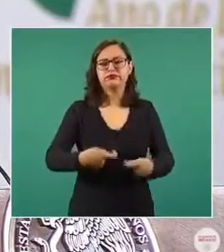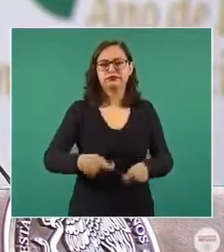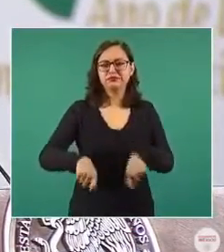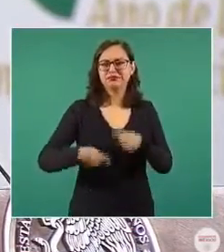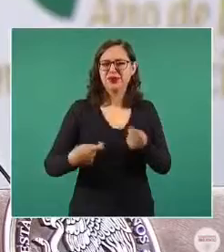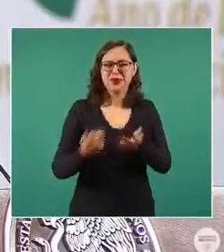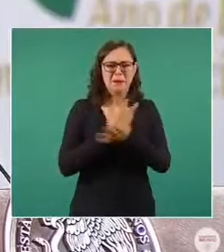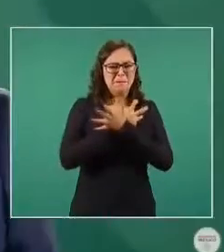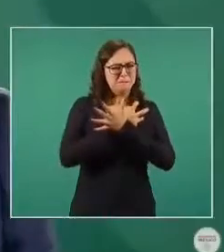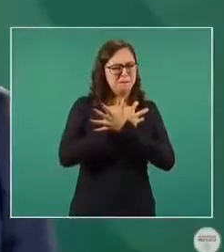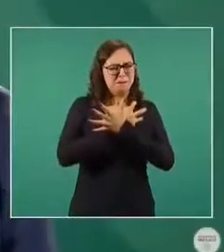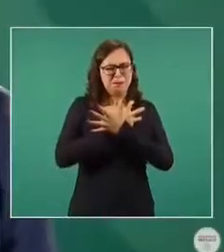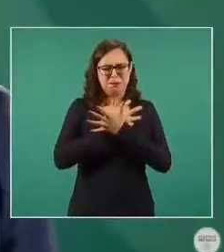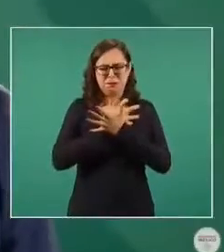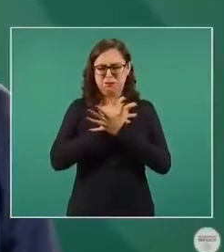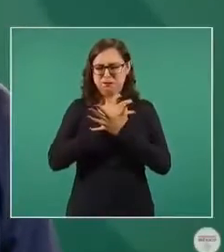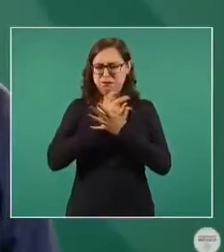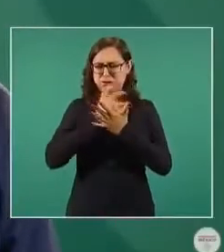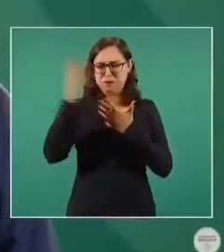en todo,